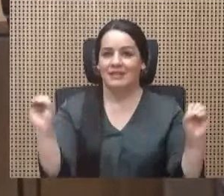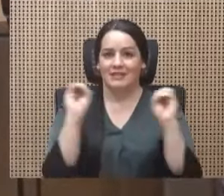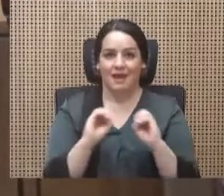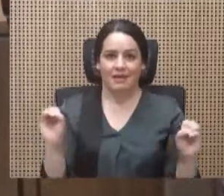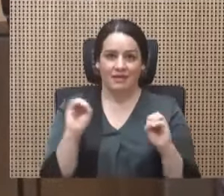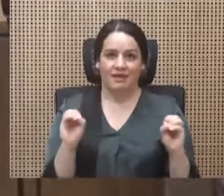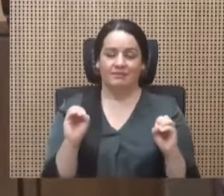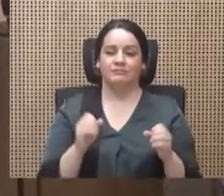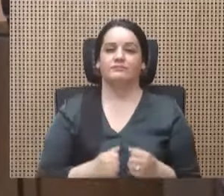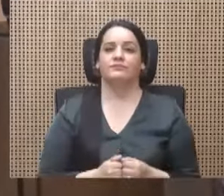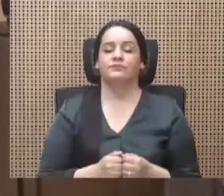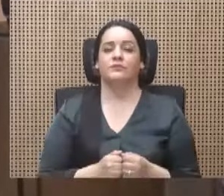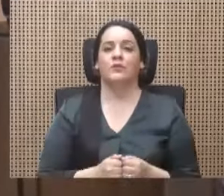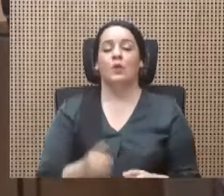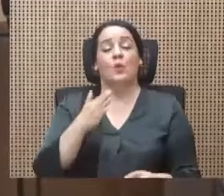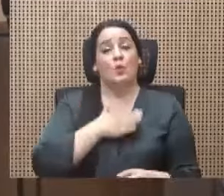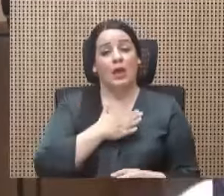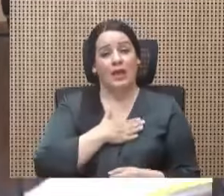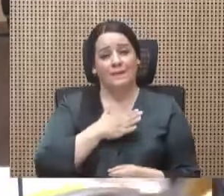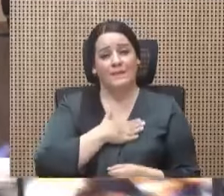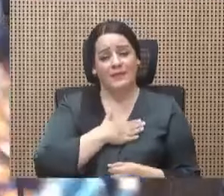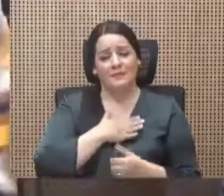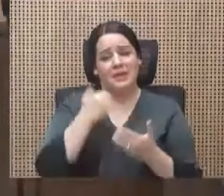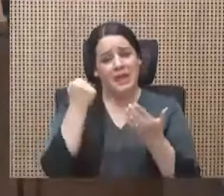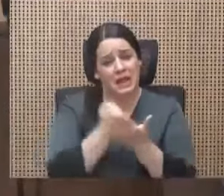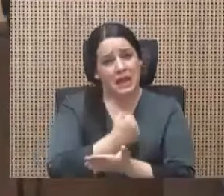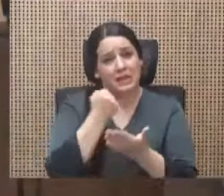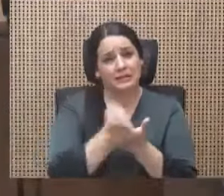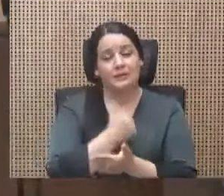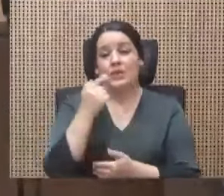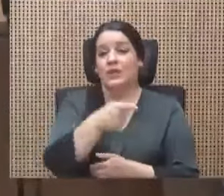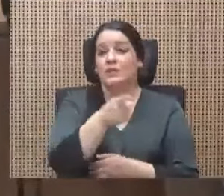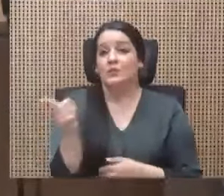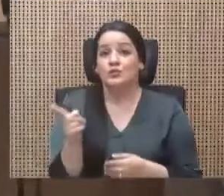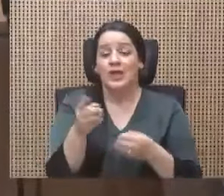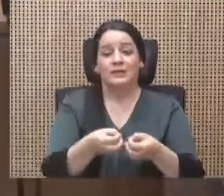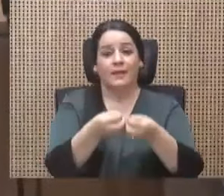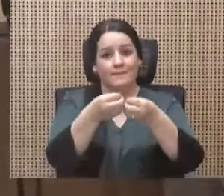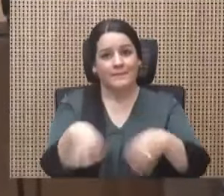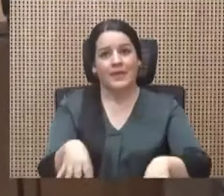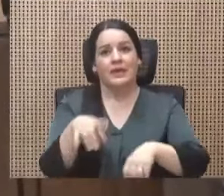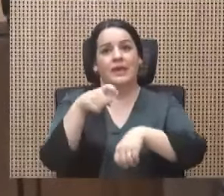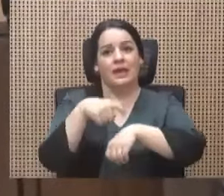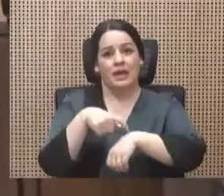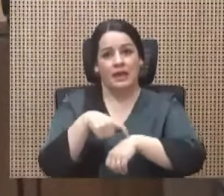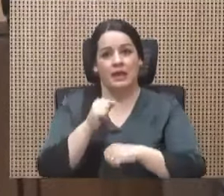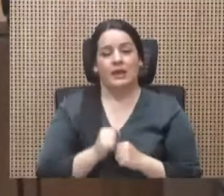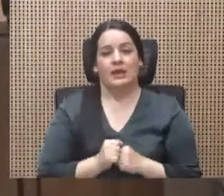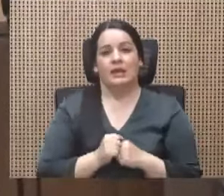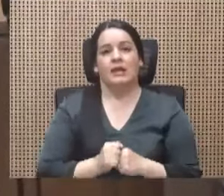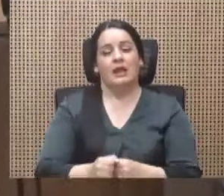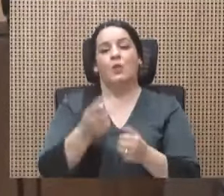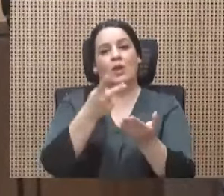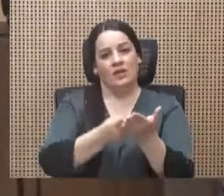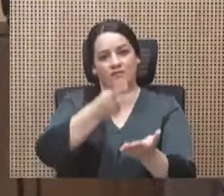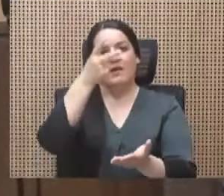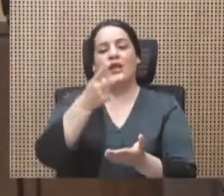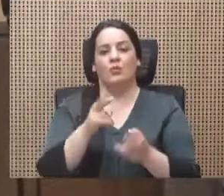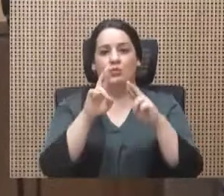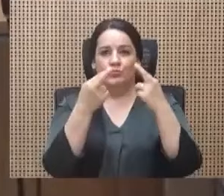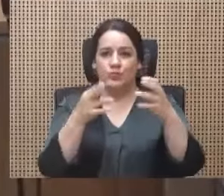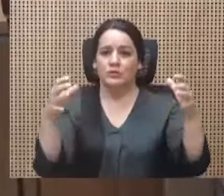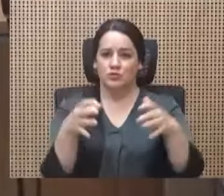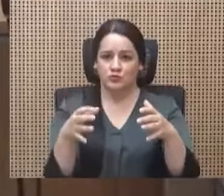nada. Lo que a mí me da lástima es que ustedes desperdicien lo que vale una sesión de